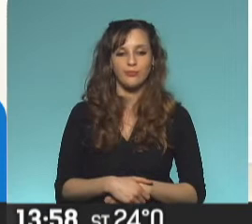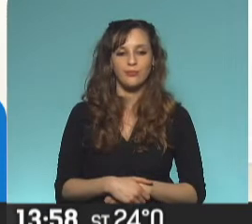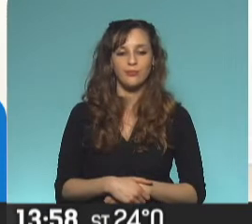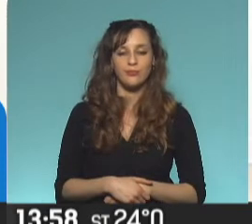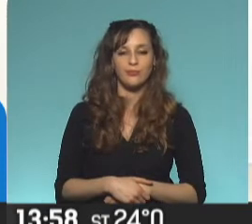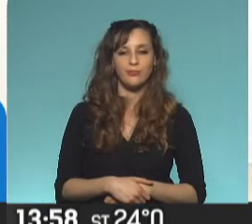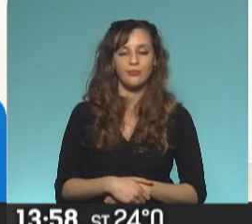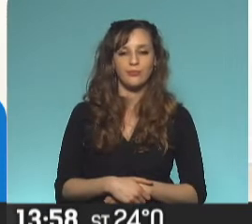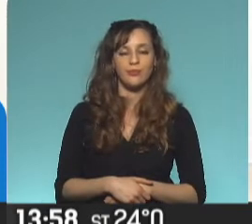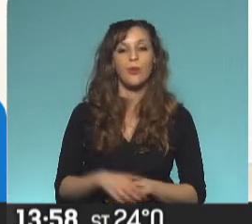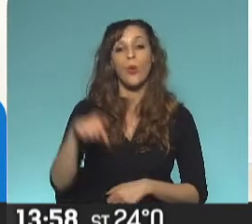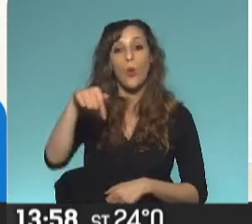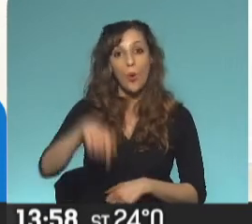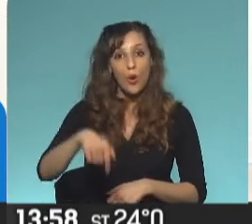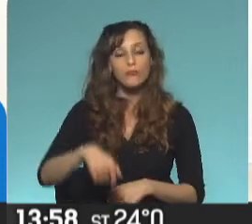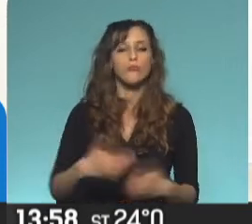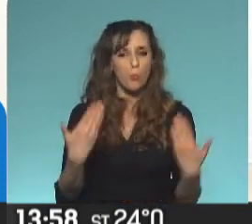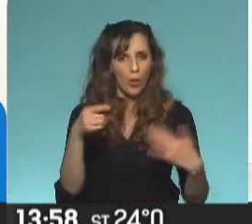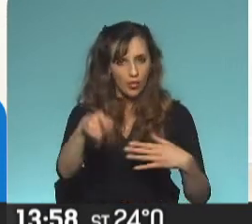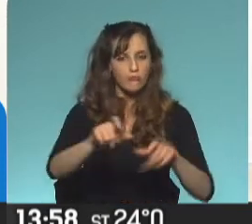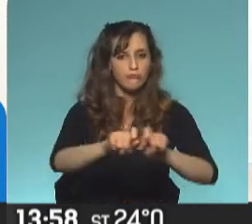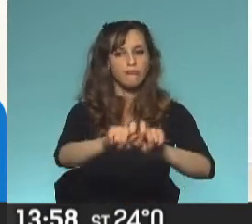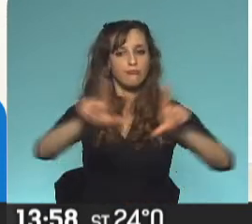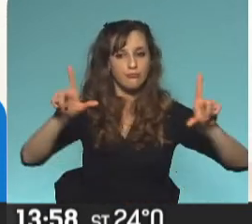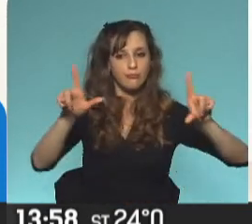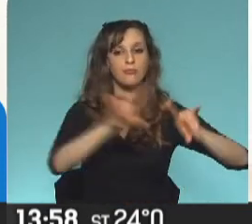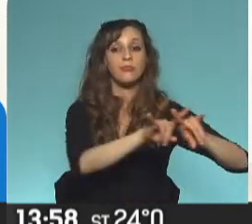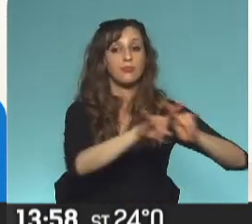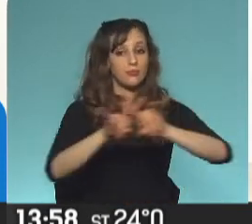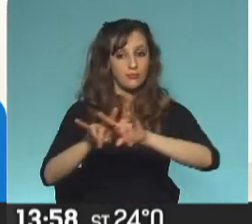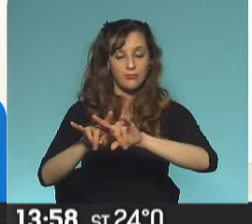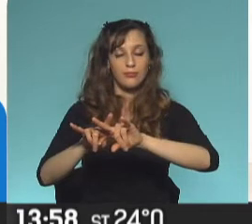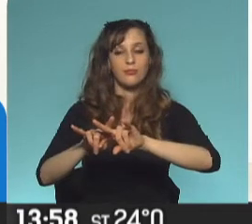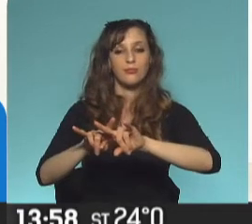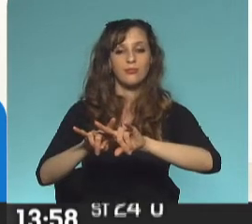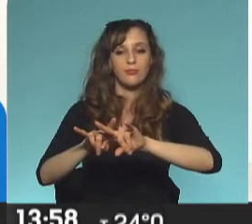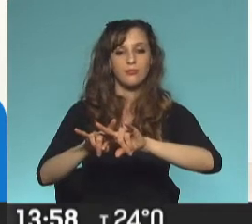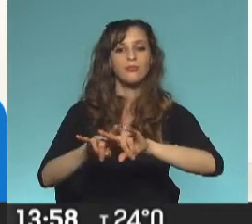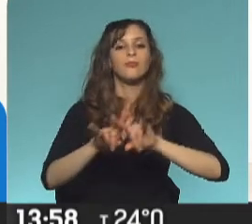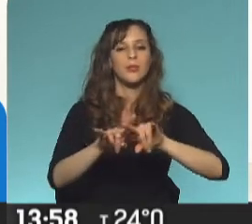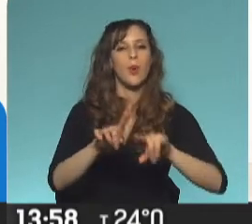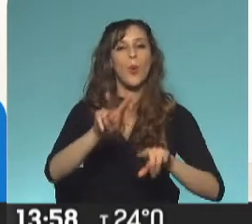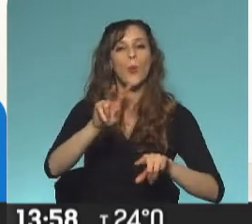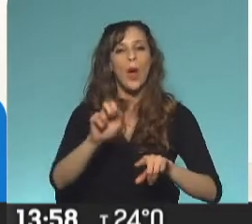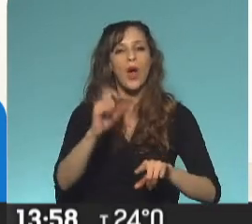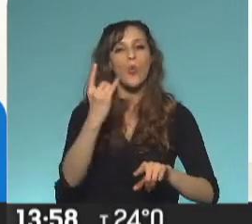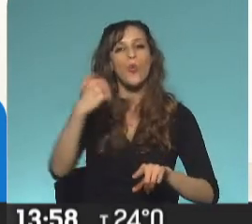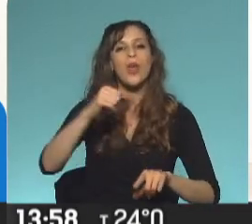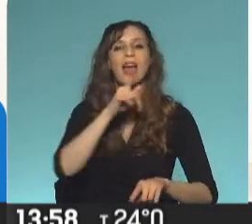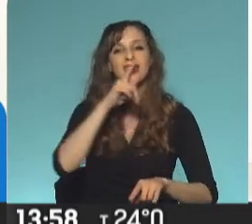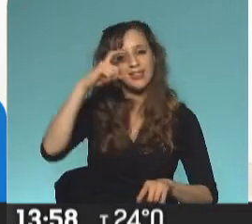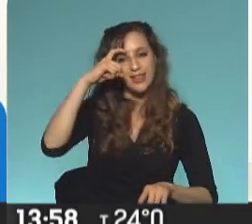acceder a nuestra página web qué es la página vacúnate gba